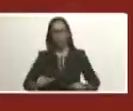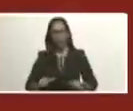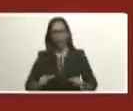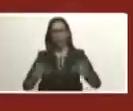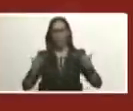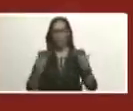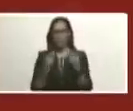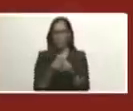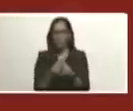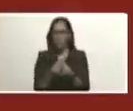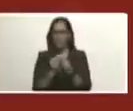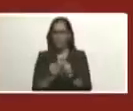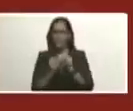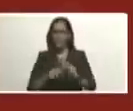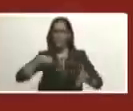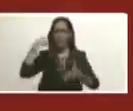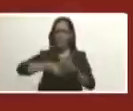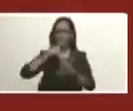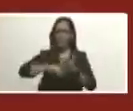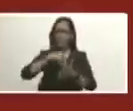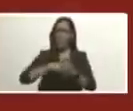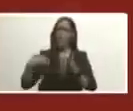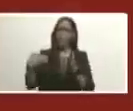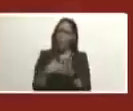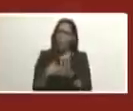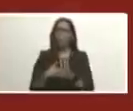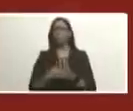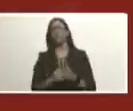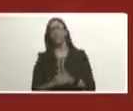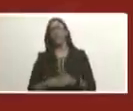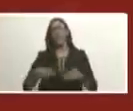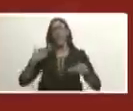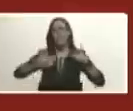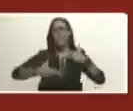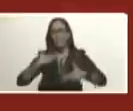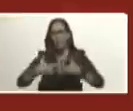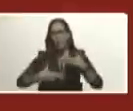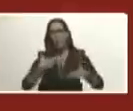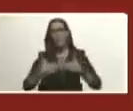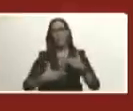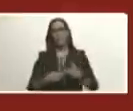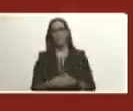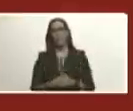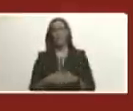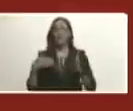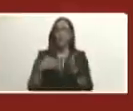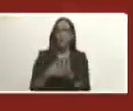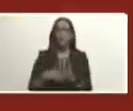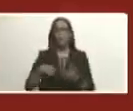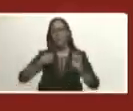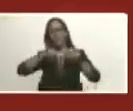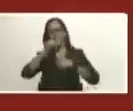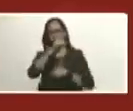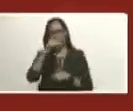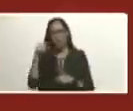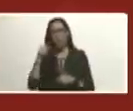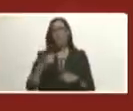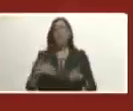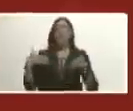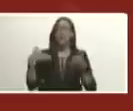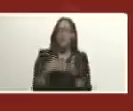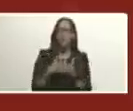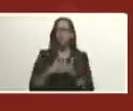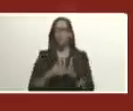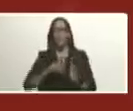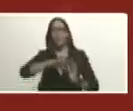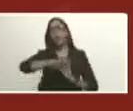para seguir batallando contra la inseguridad, contra el crimen, contra el narcotráfico, contra la